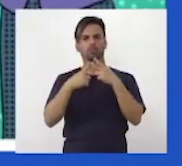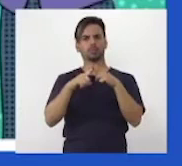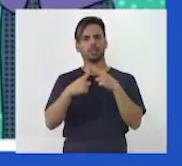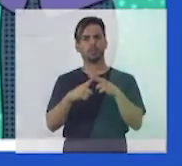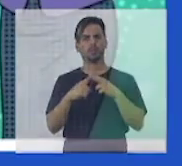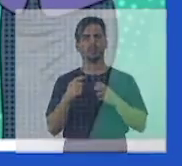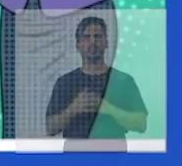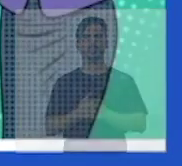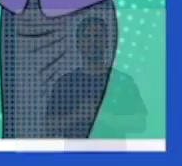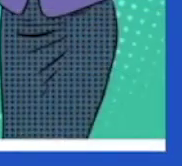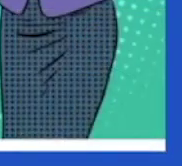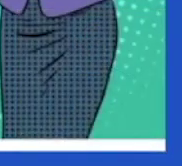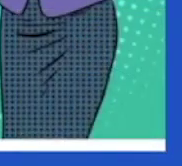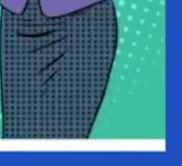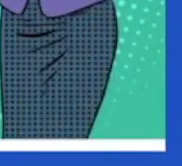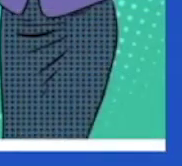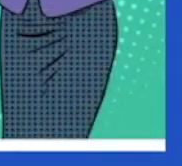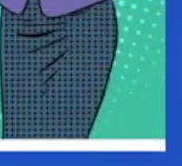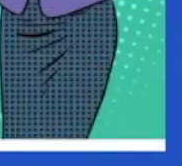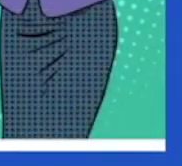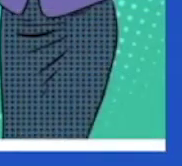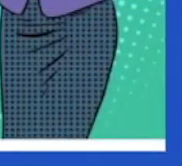bien.